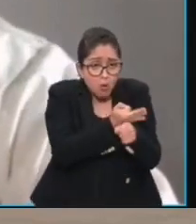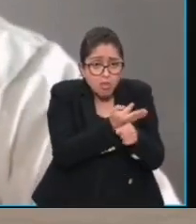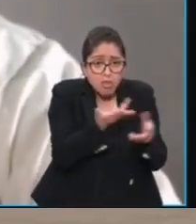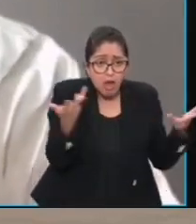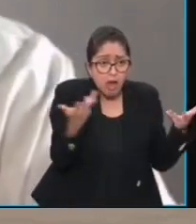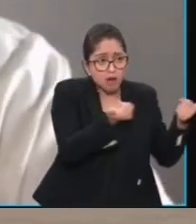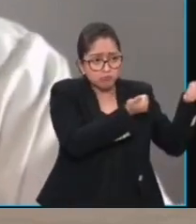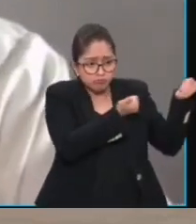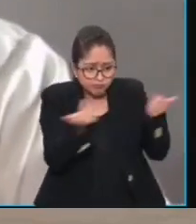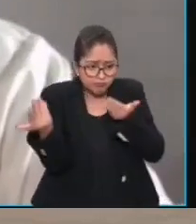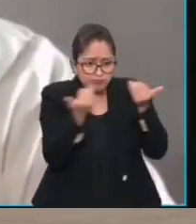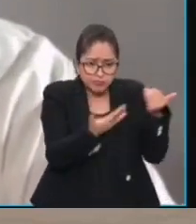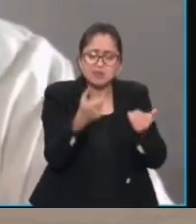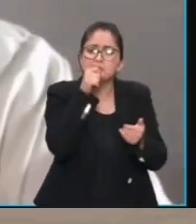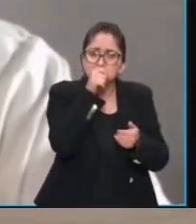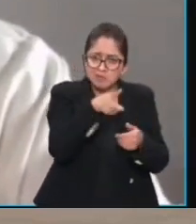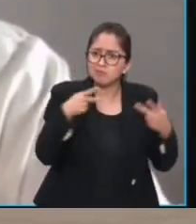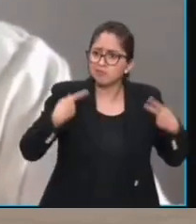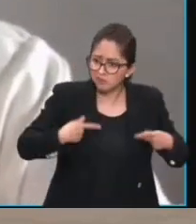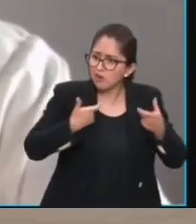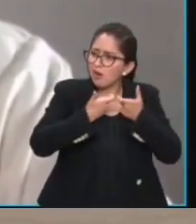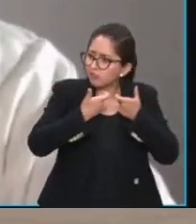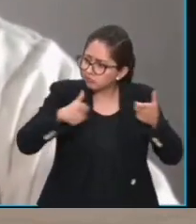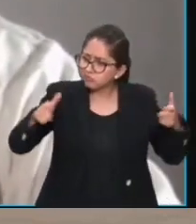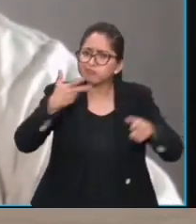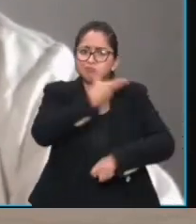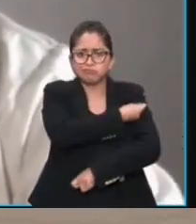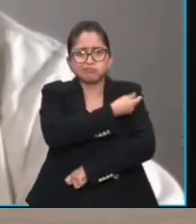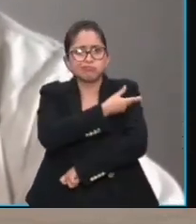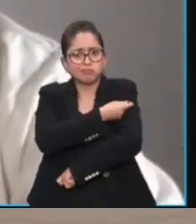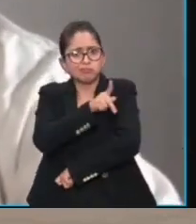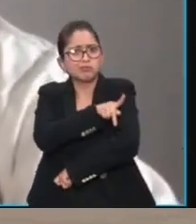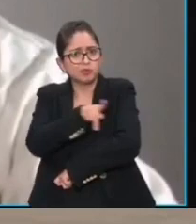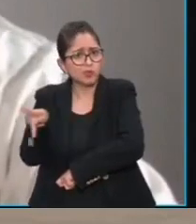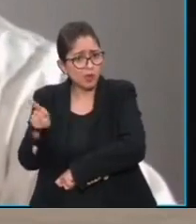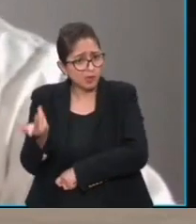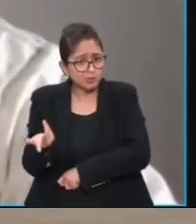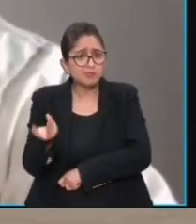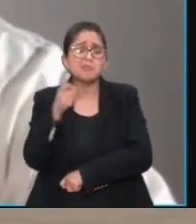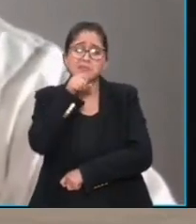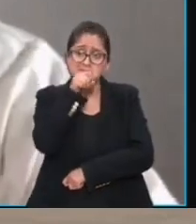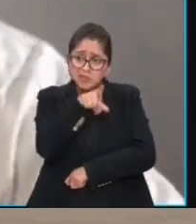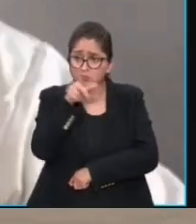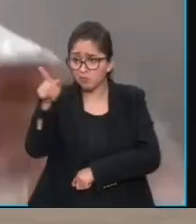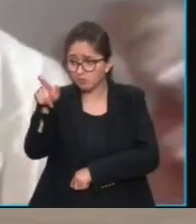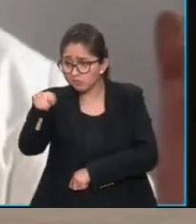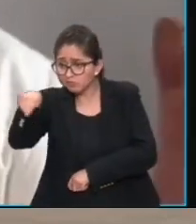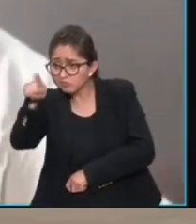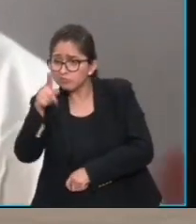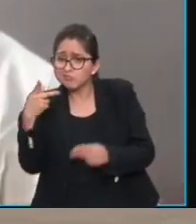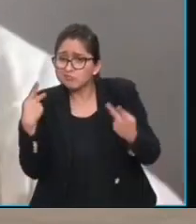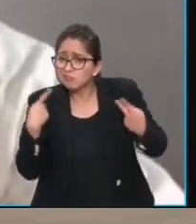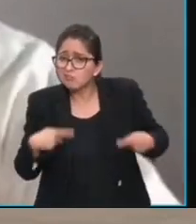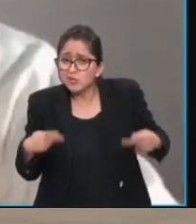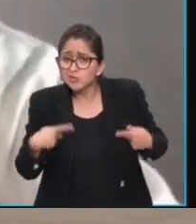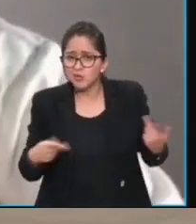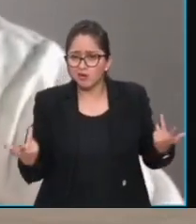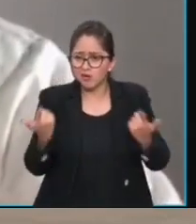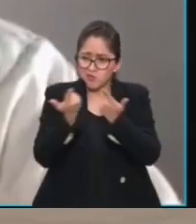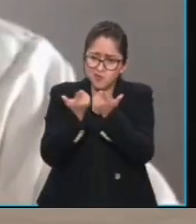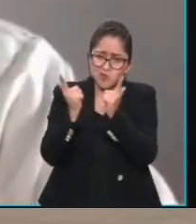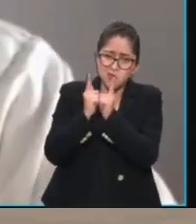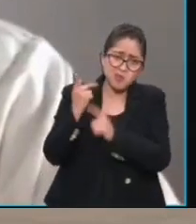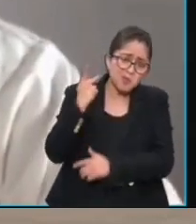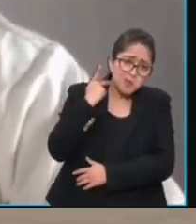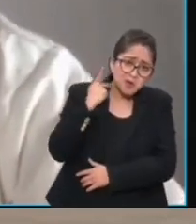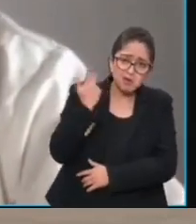muy grande, ¿no? Recordar también a estos prianistas que no reconocen que la salud